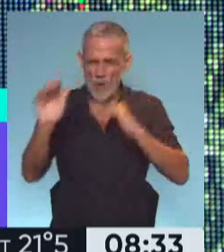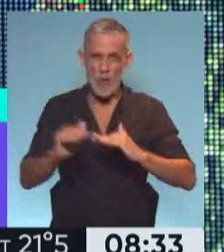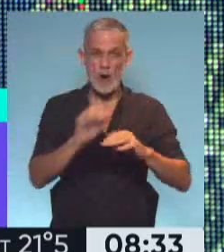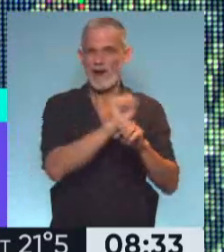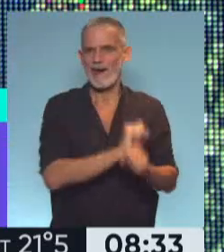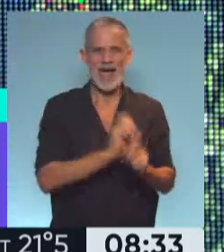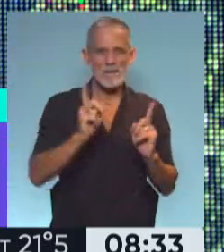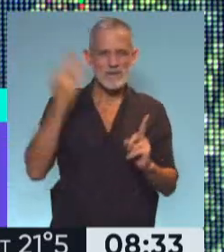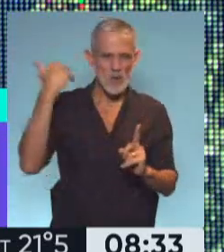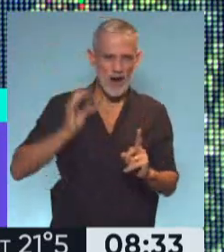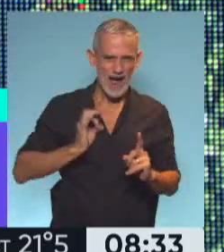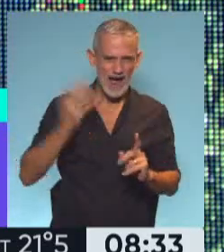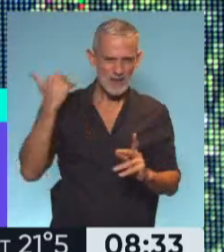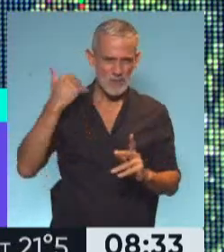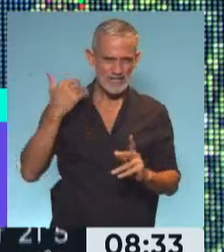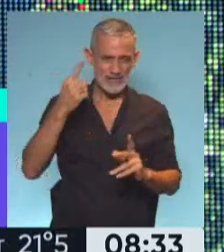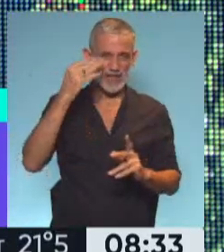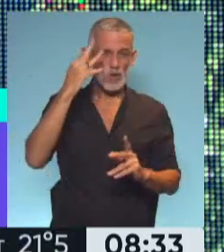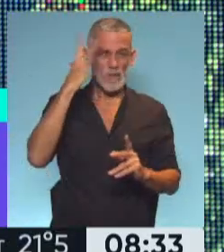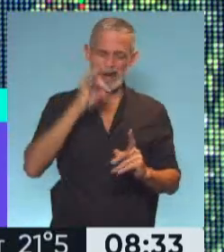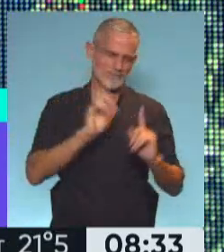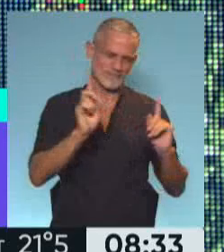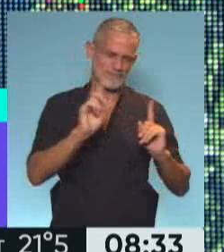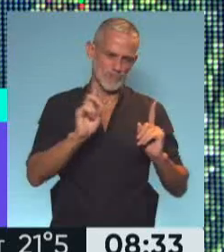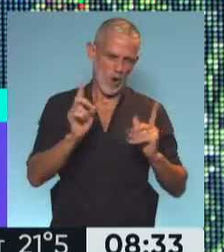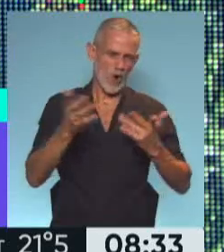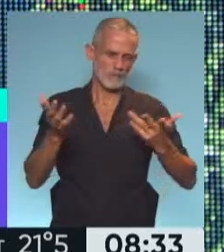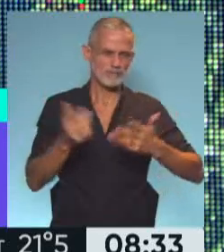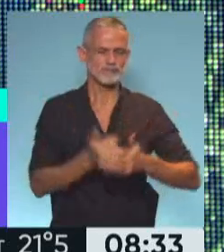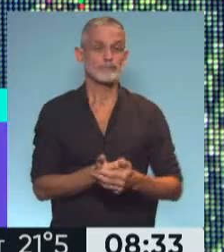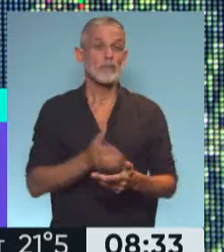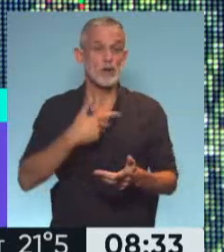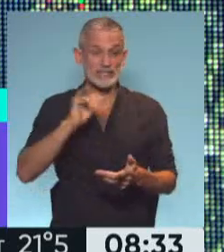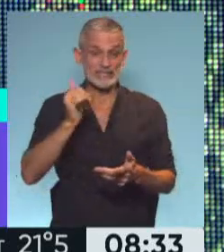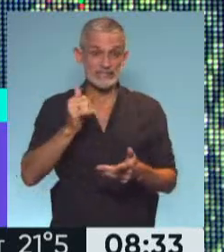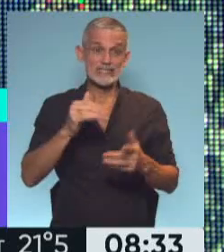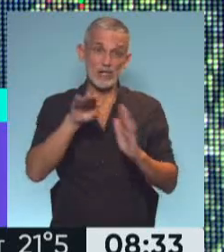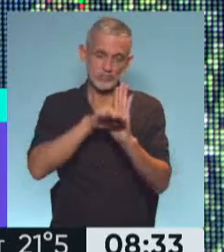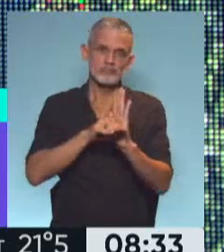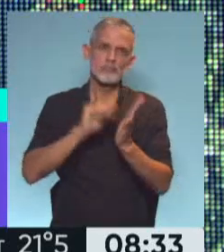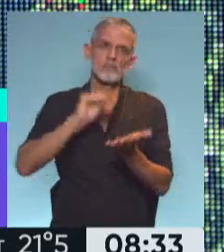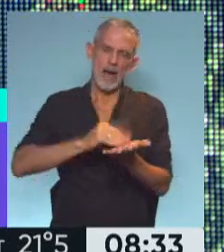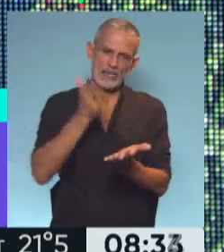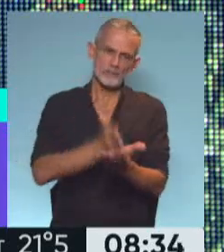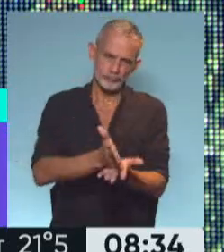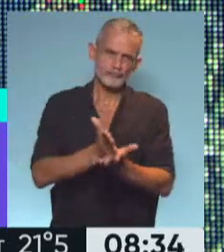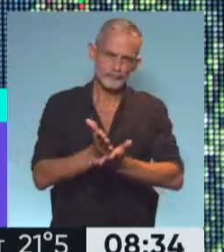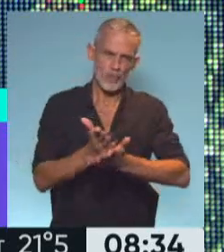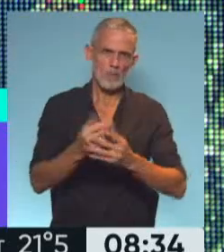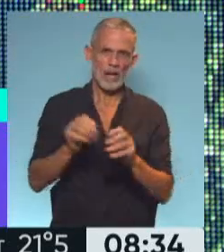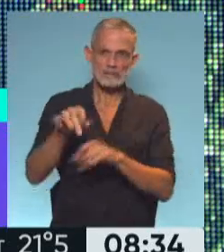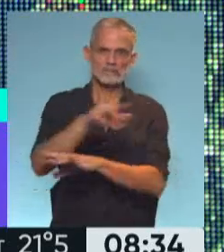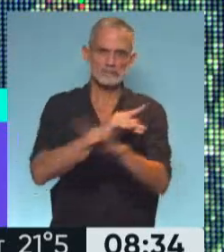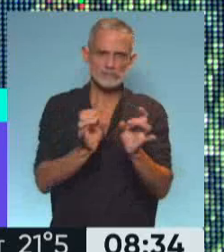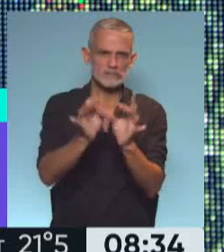cuarentena como la que se inició cuando iniciamos la pandemia. Pero sí vamos a necesitar aplicar medidas restrictivas que eviten la